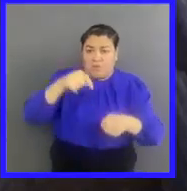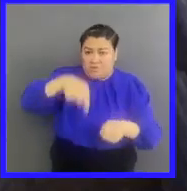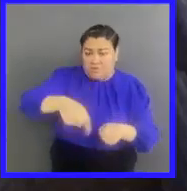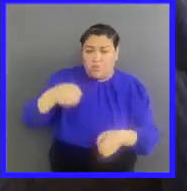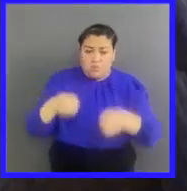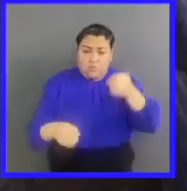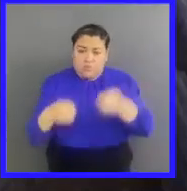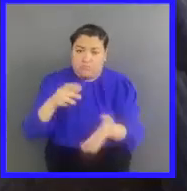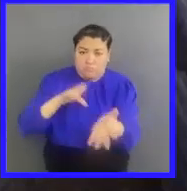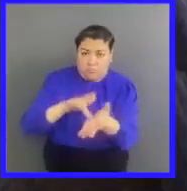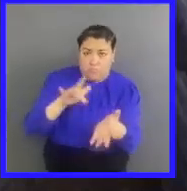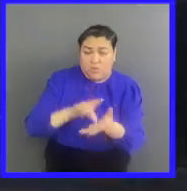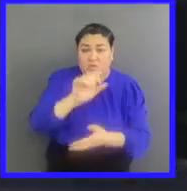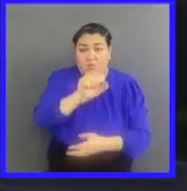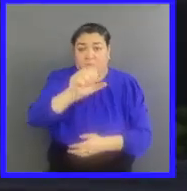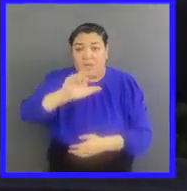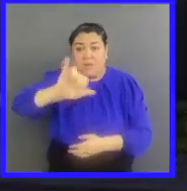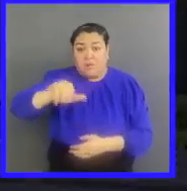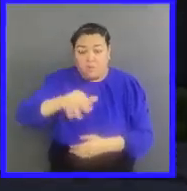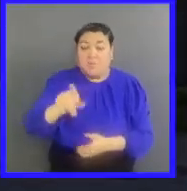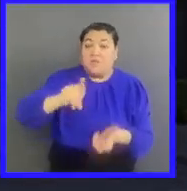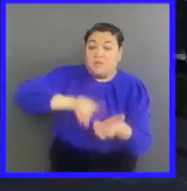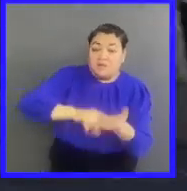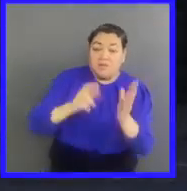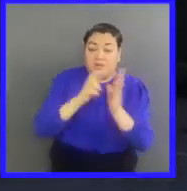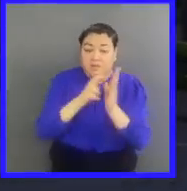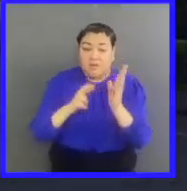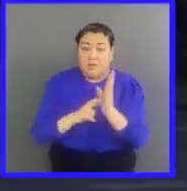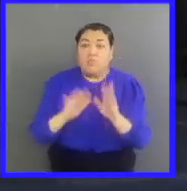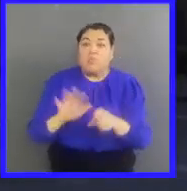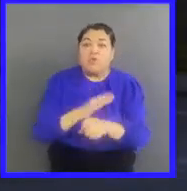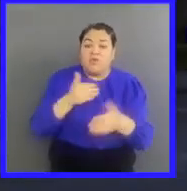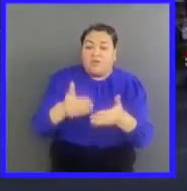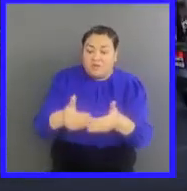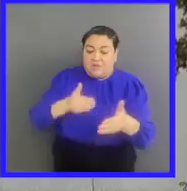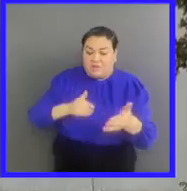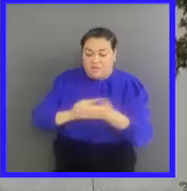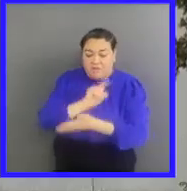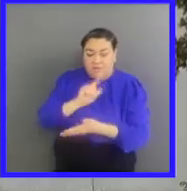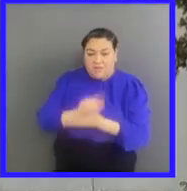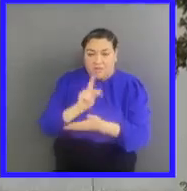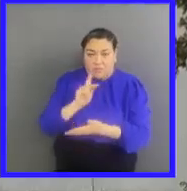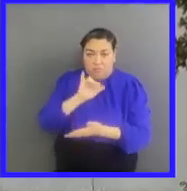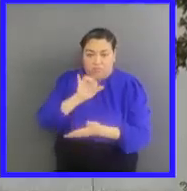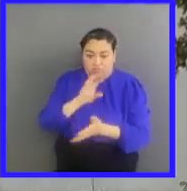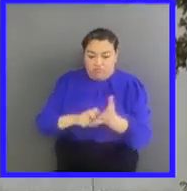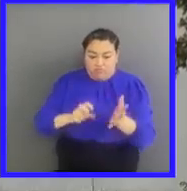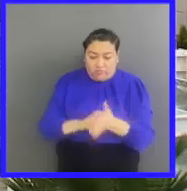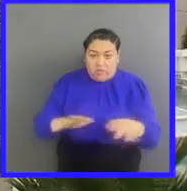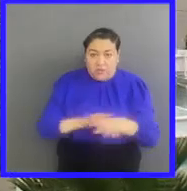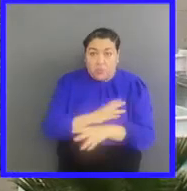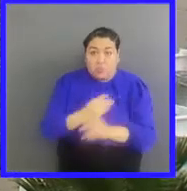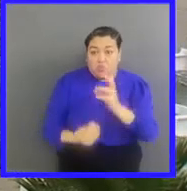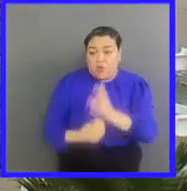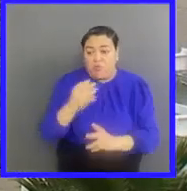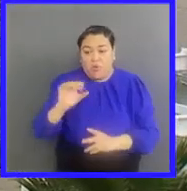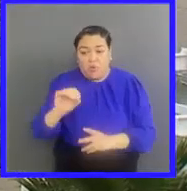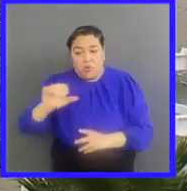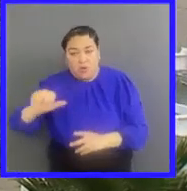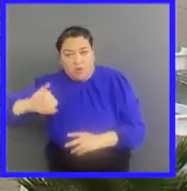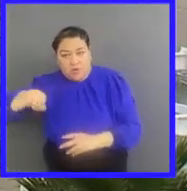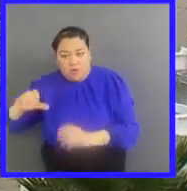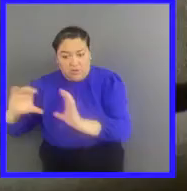Suprema Corte, principalmente a raíz de la reforma judicial, con la creación del órgano de administración y el Tribunal de